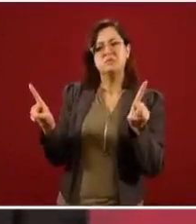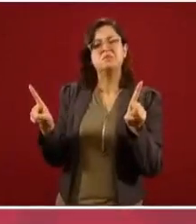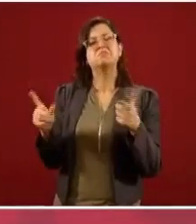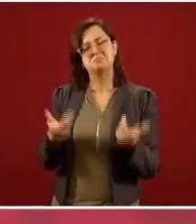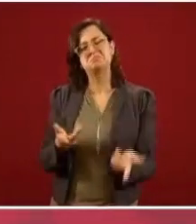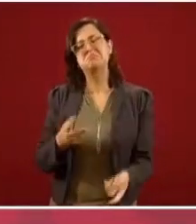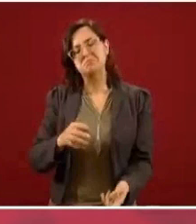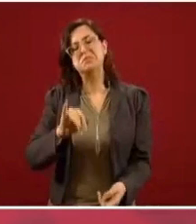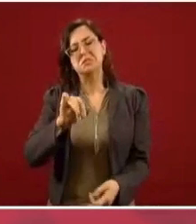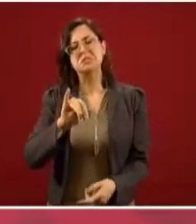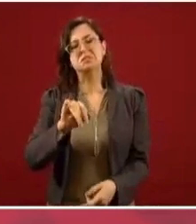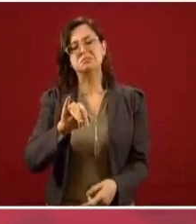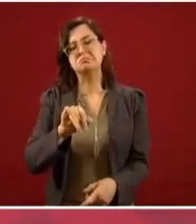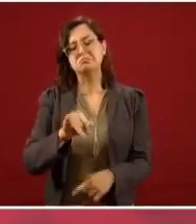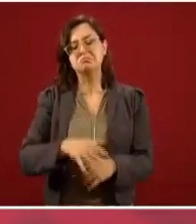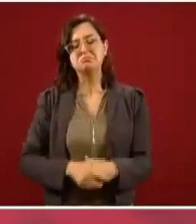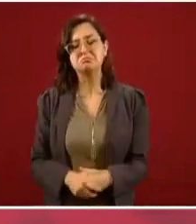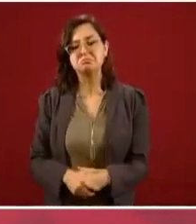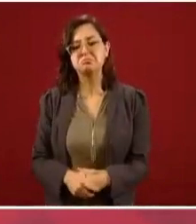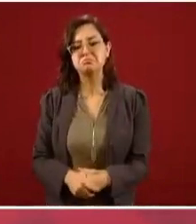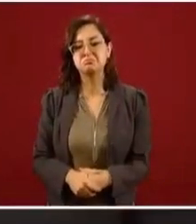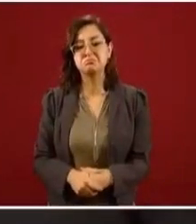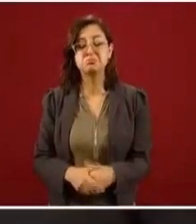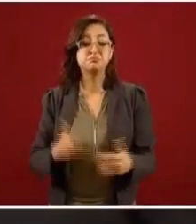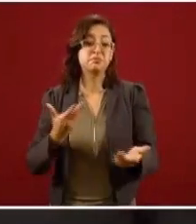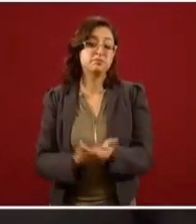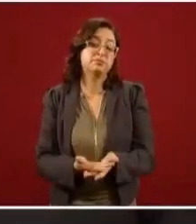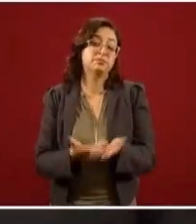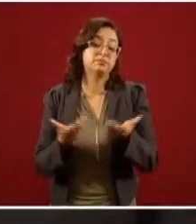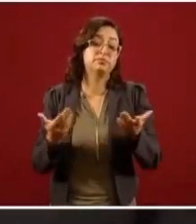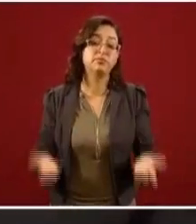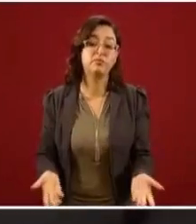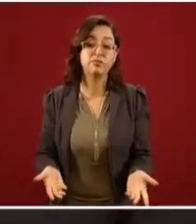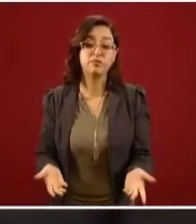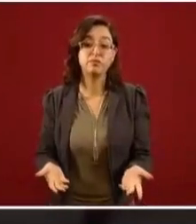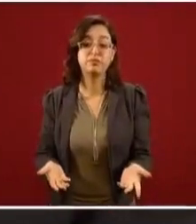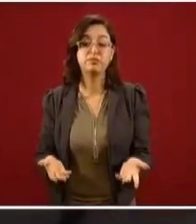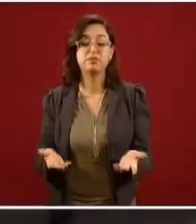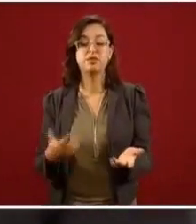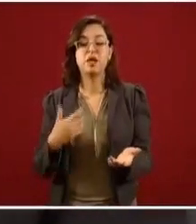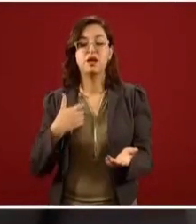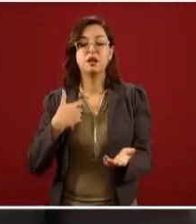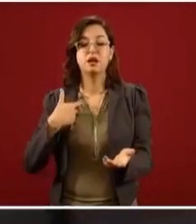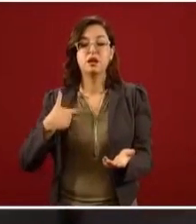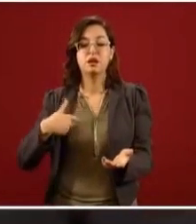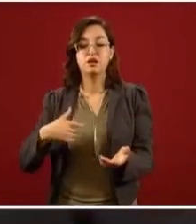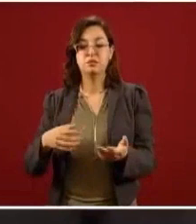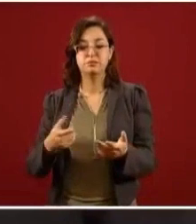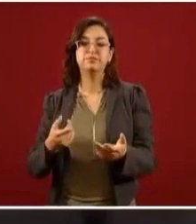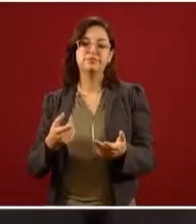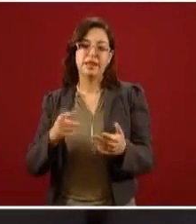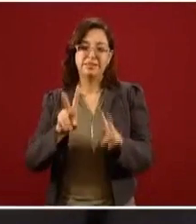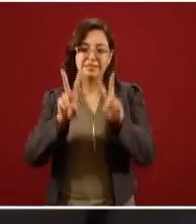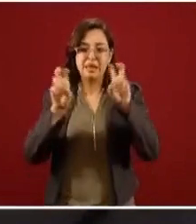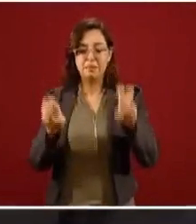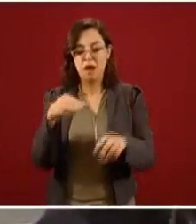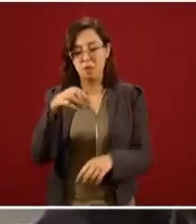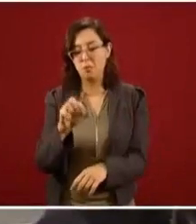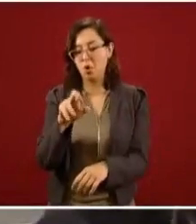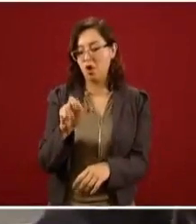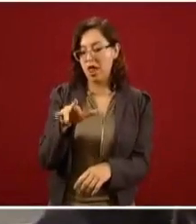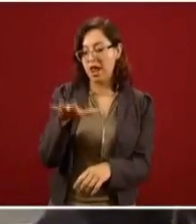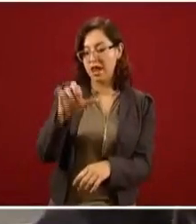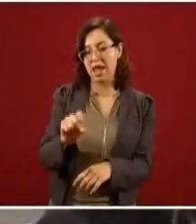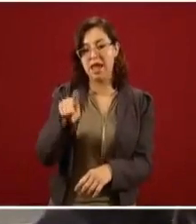Ahora que se pelean, en el caso, por ejemplo, de Moreira, del PRI,